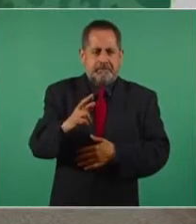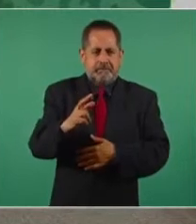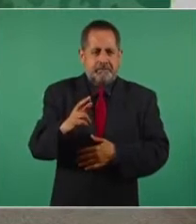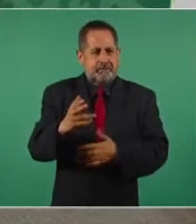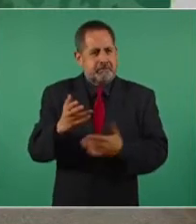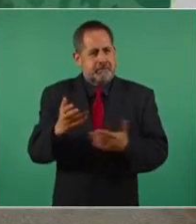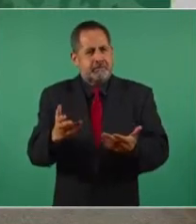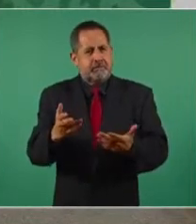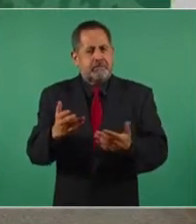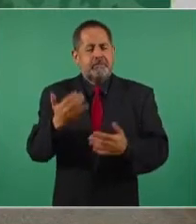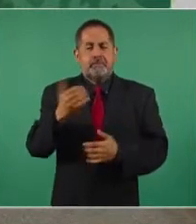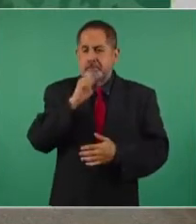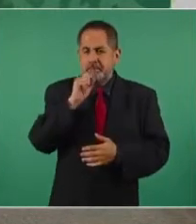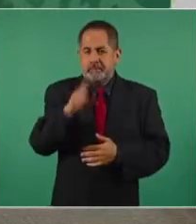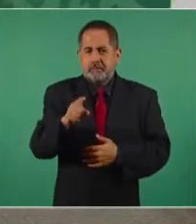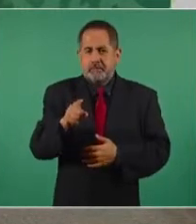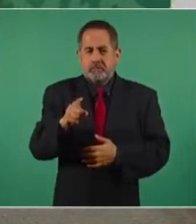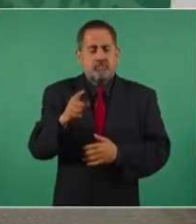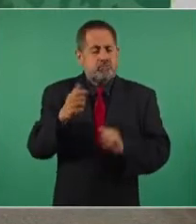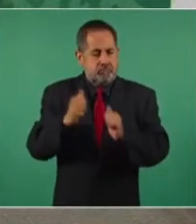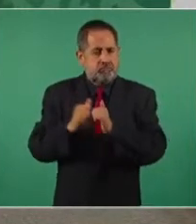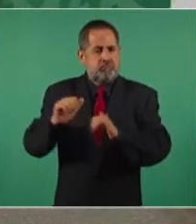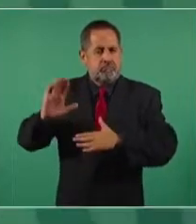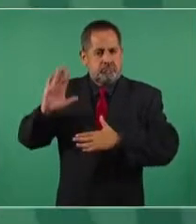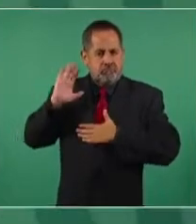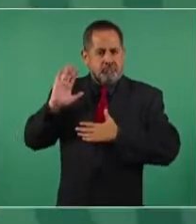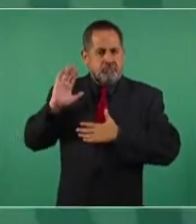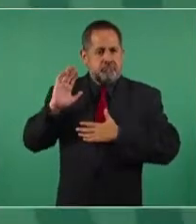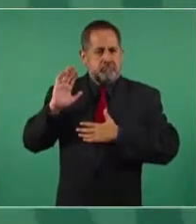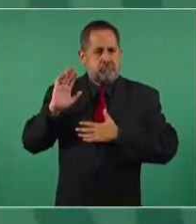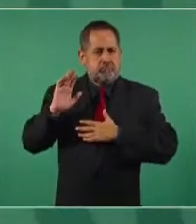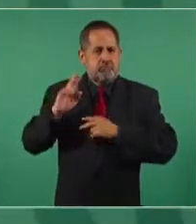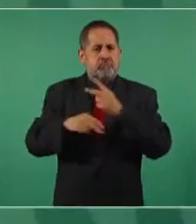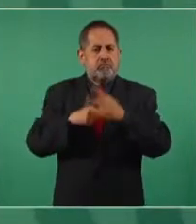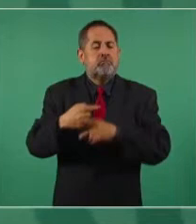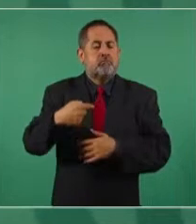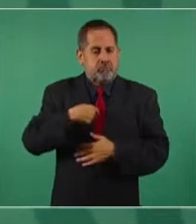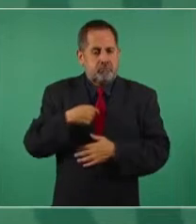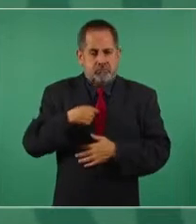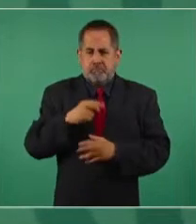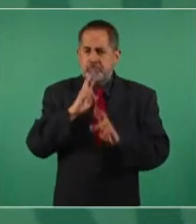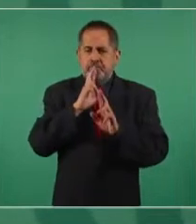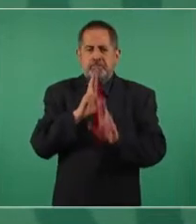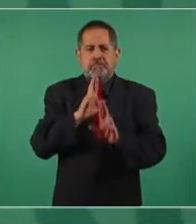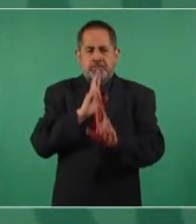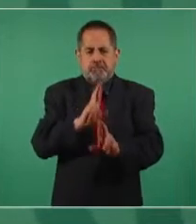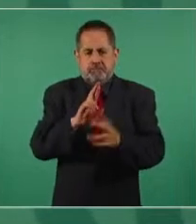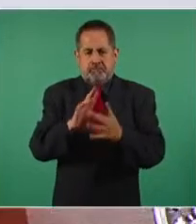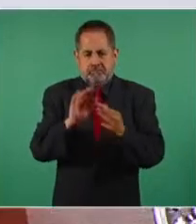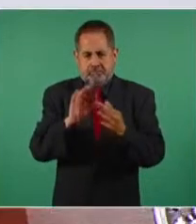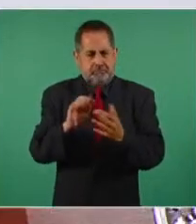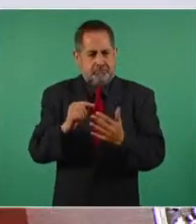respuestas y un compromiso de que yo voy a responder